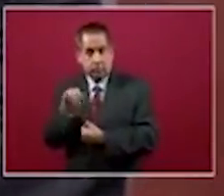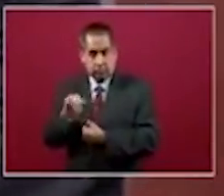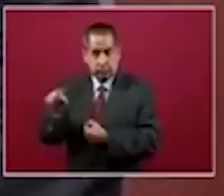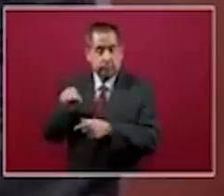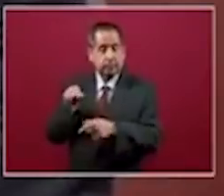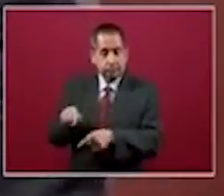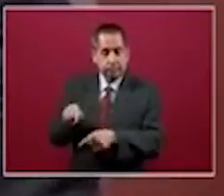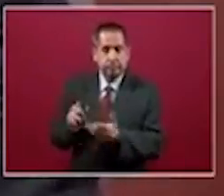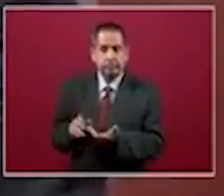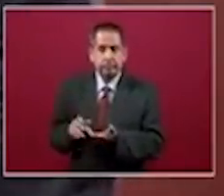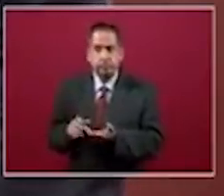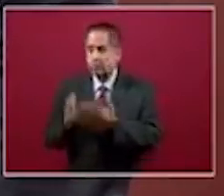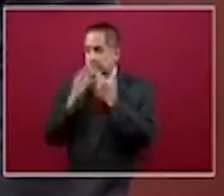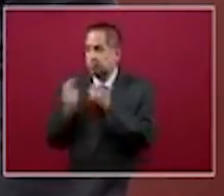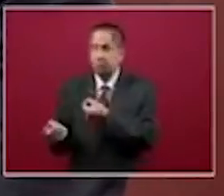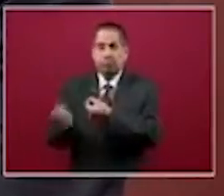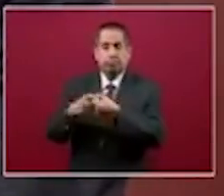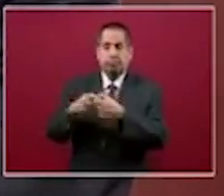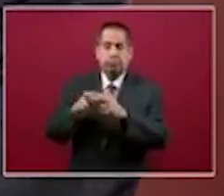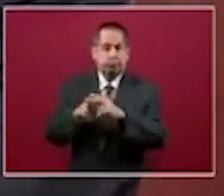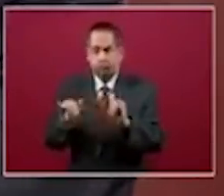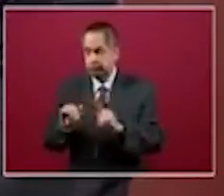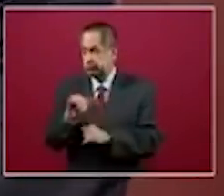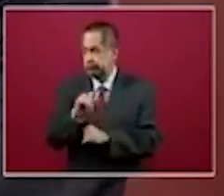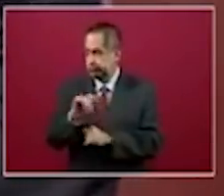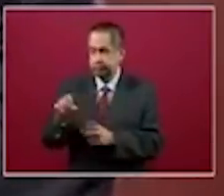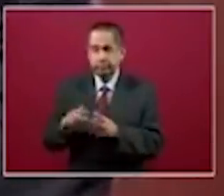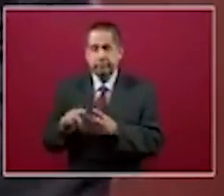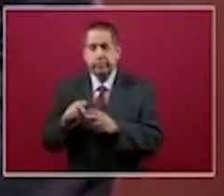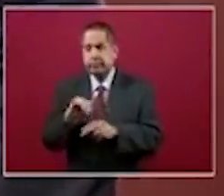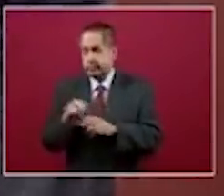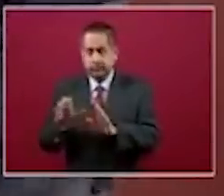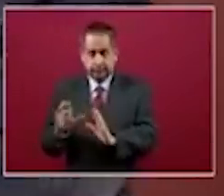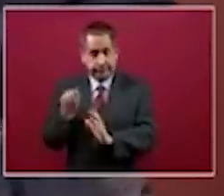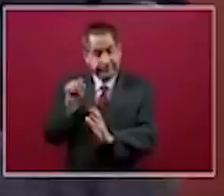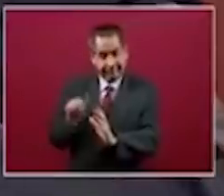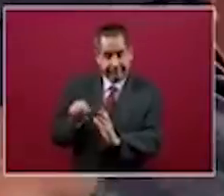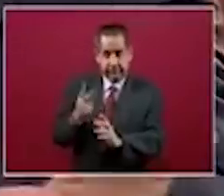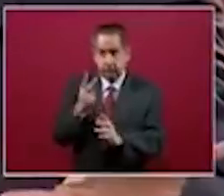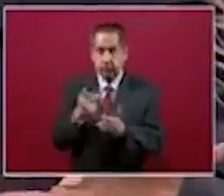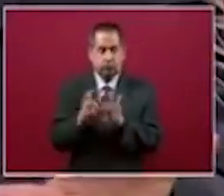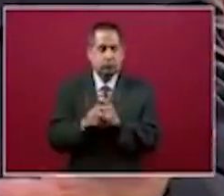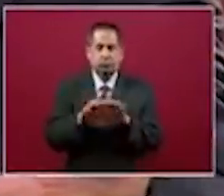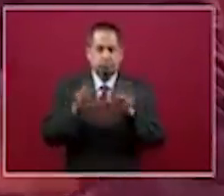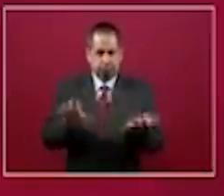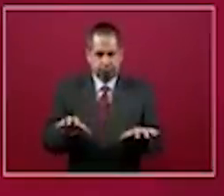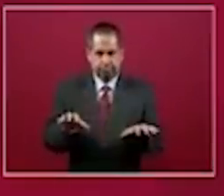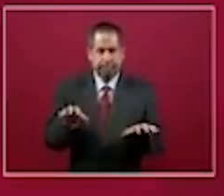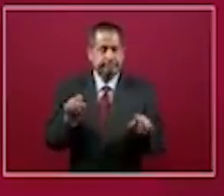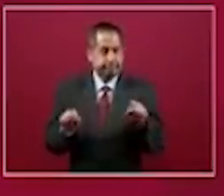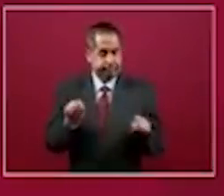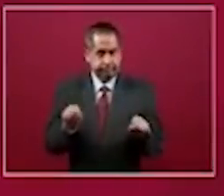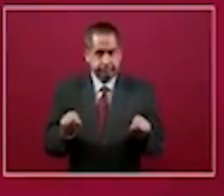social, los que no están inscritos ni en el ISSSTE ni en el seguro. Entonces, nada más dos grupos.